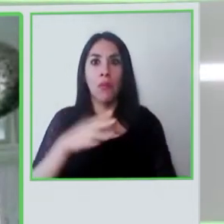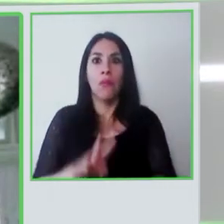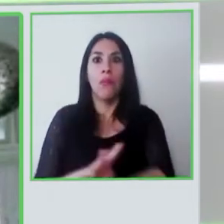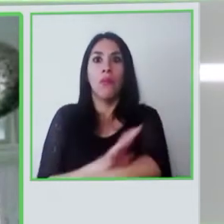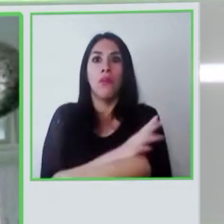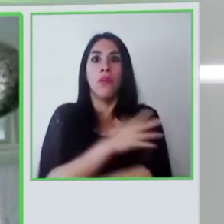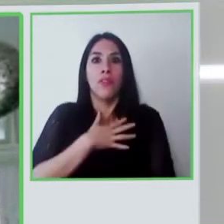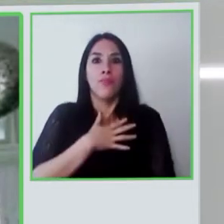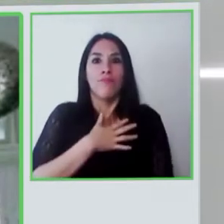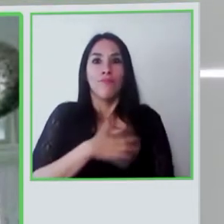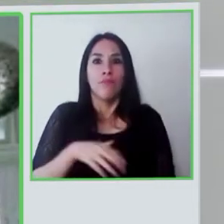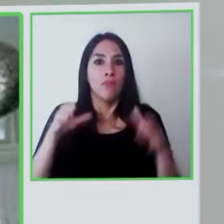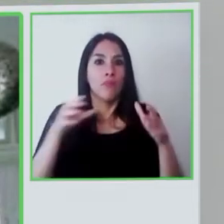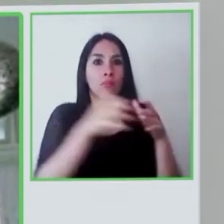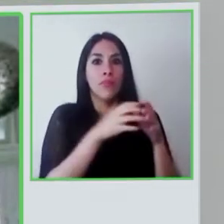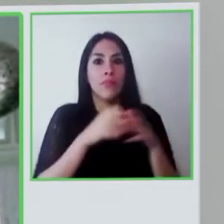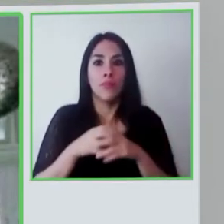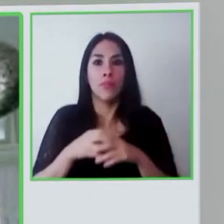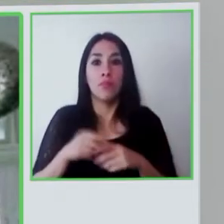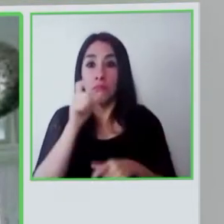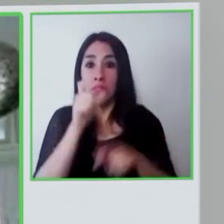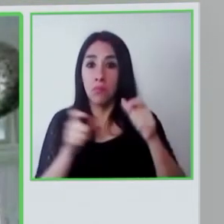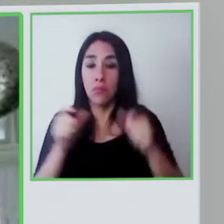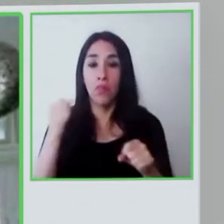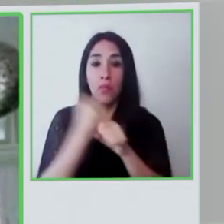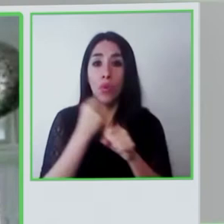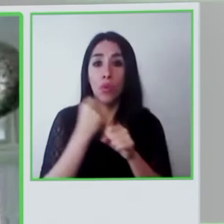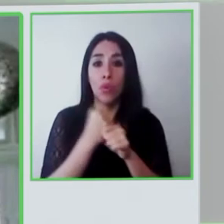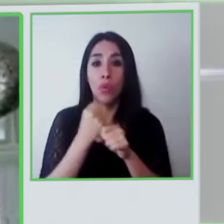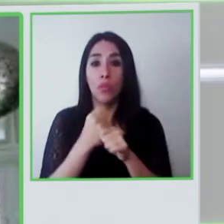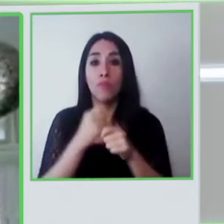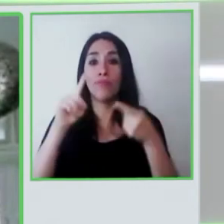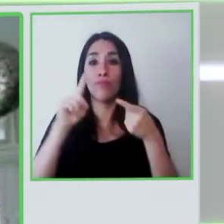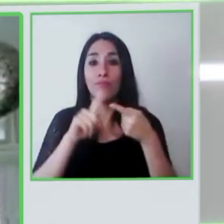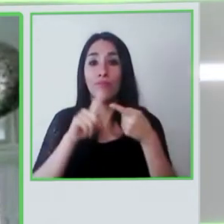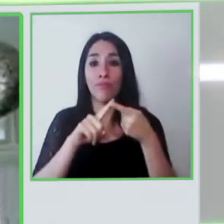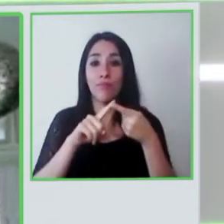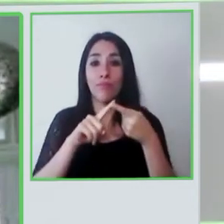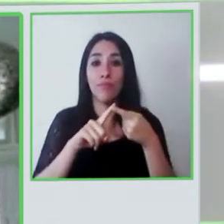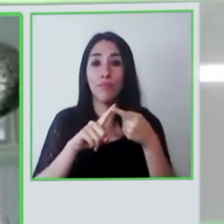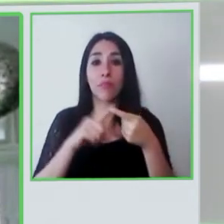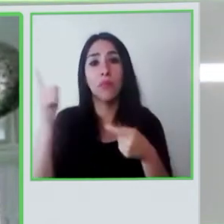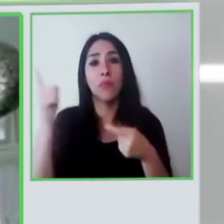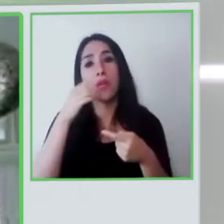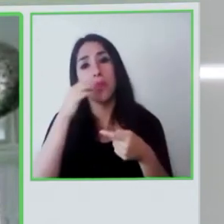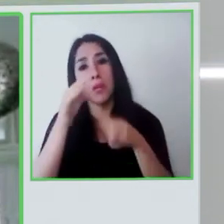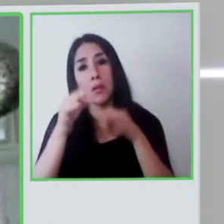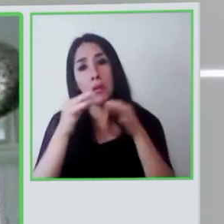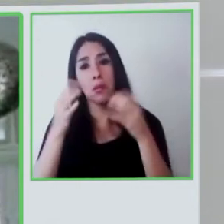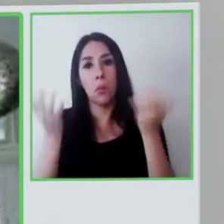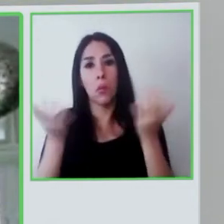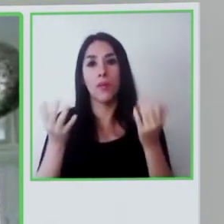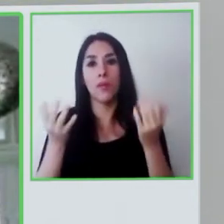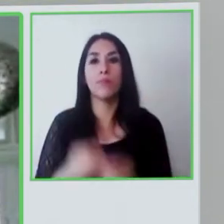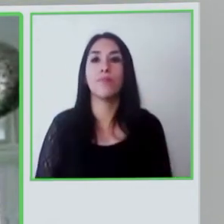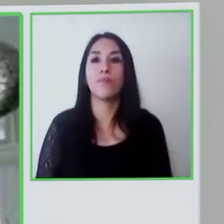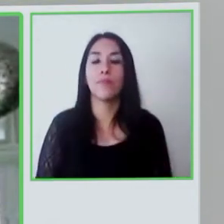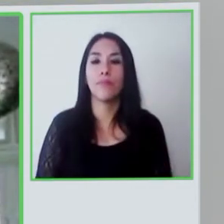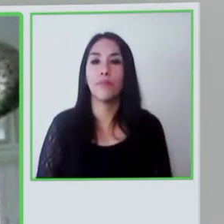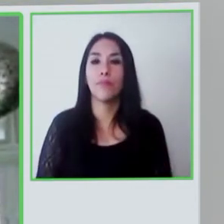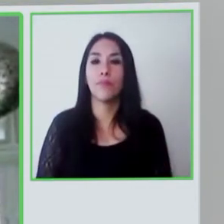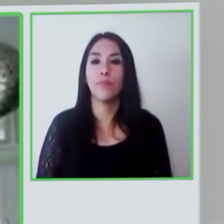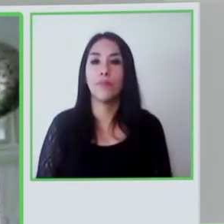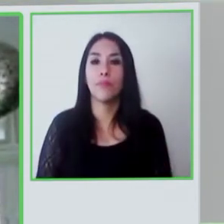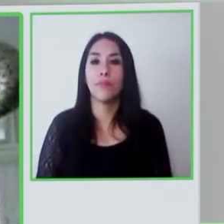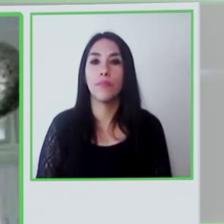empleo en lo primero lo primero que les quiero decir es esto que tiene que ver con la campaña de contar